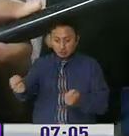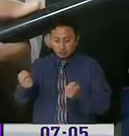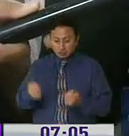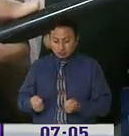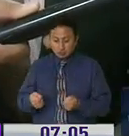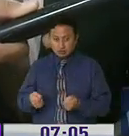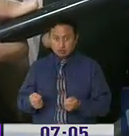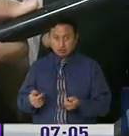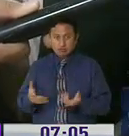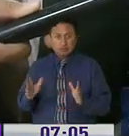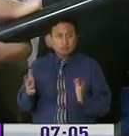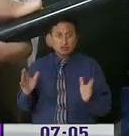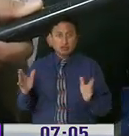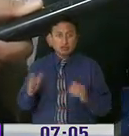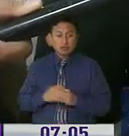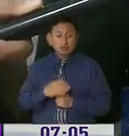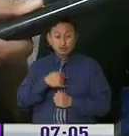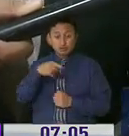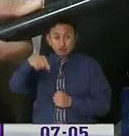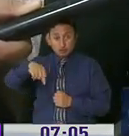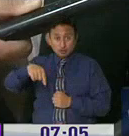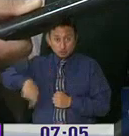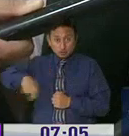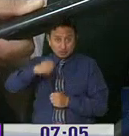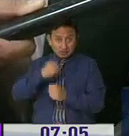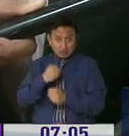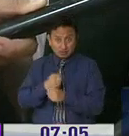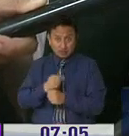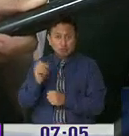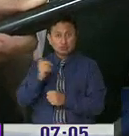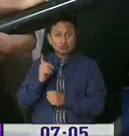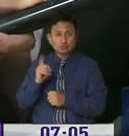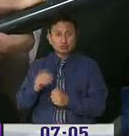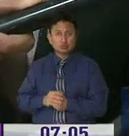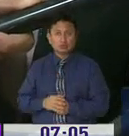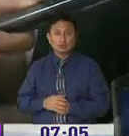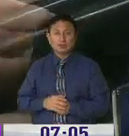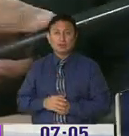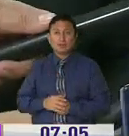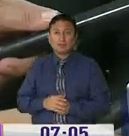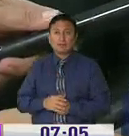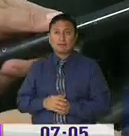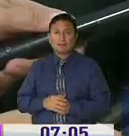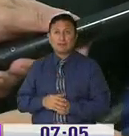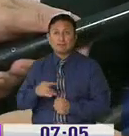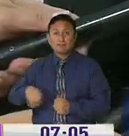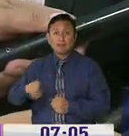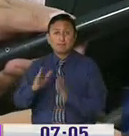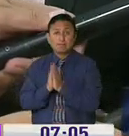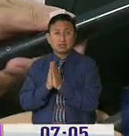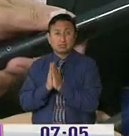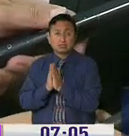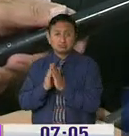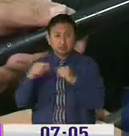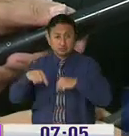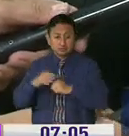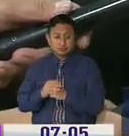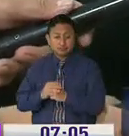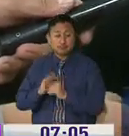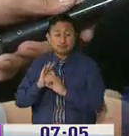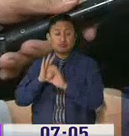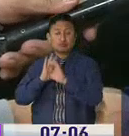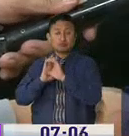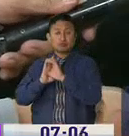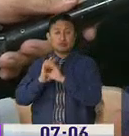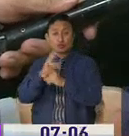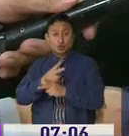yo no trabajo en esa unidad donde se ingresaron supuestamente los papeles. Solicitando este pedido ya que el Consejo de la Judicatura nos ha puesto muchas trabas